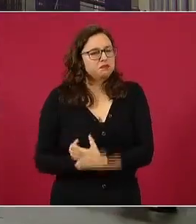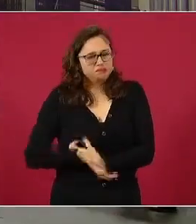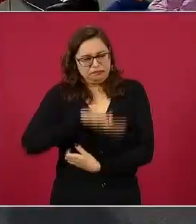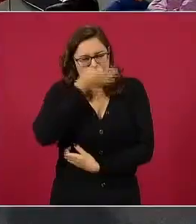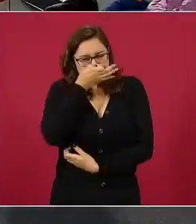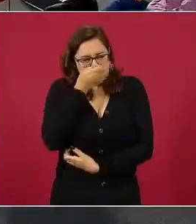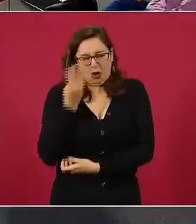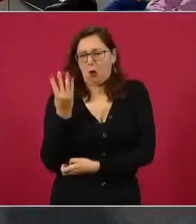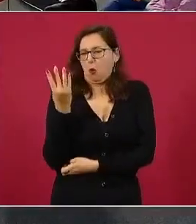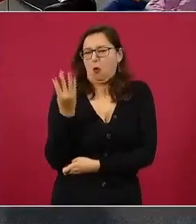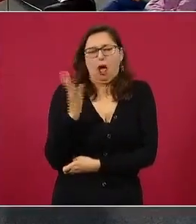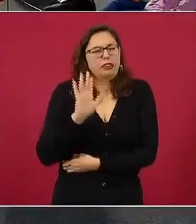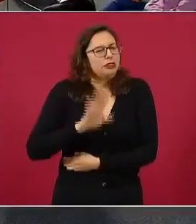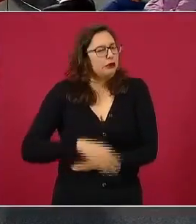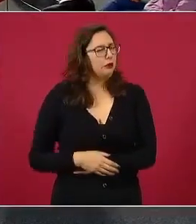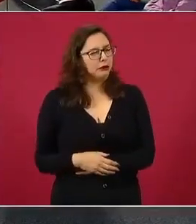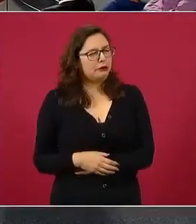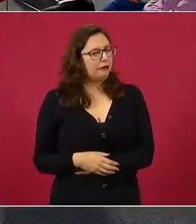Pero que